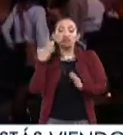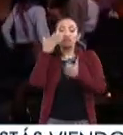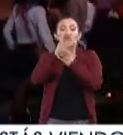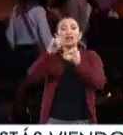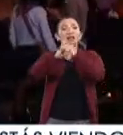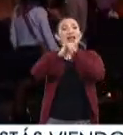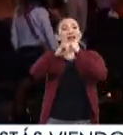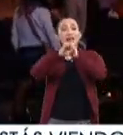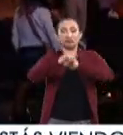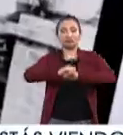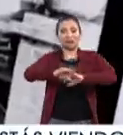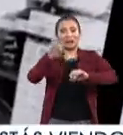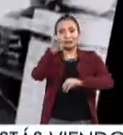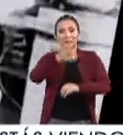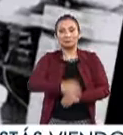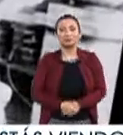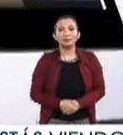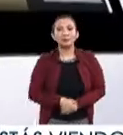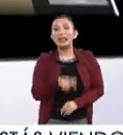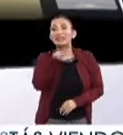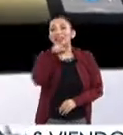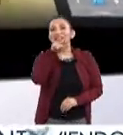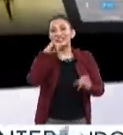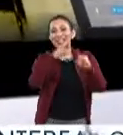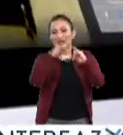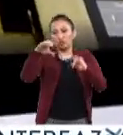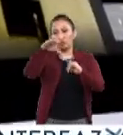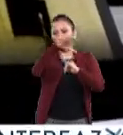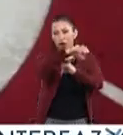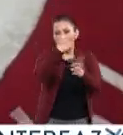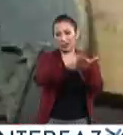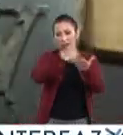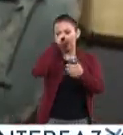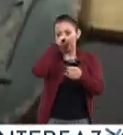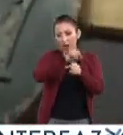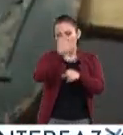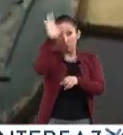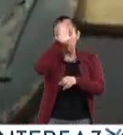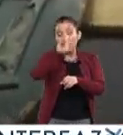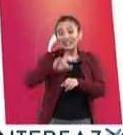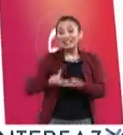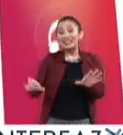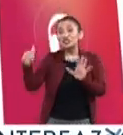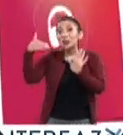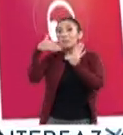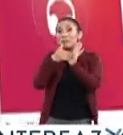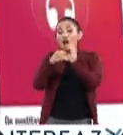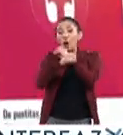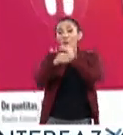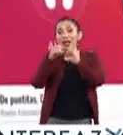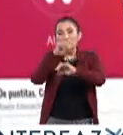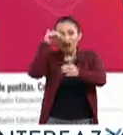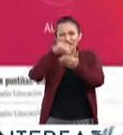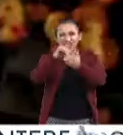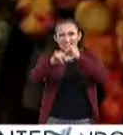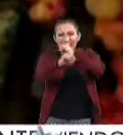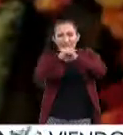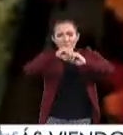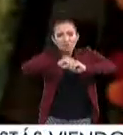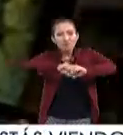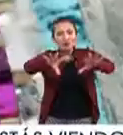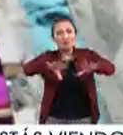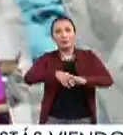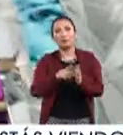presencia en redes, eso se trata. 17 instituciones de la Secretaría de Cultura y 700.000 objetos digitales inician